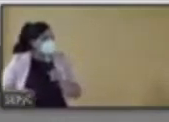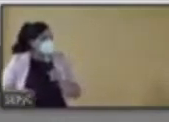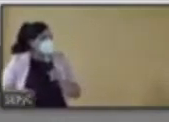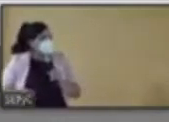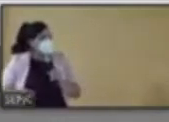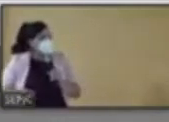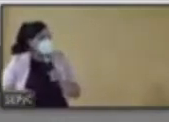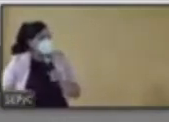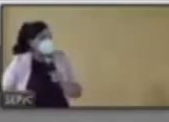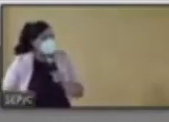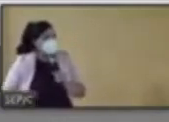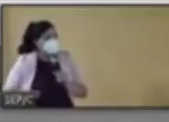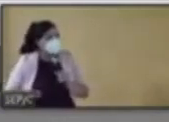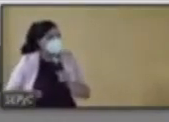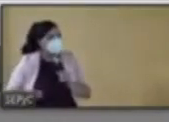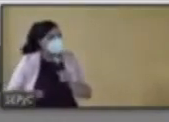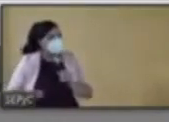local comercial,